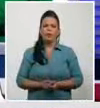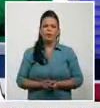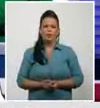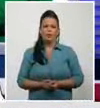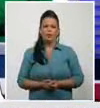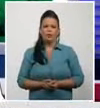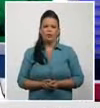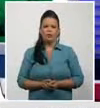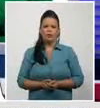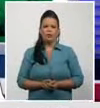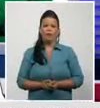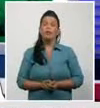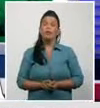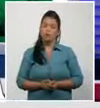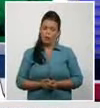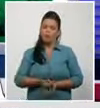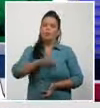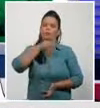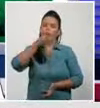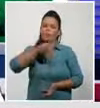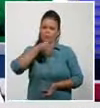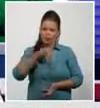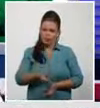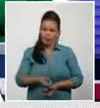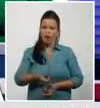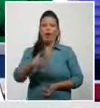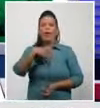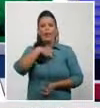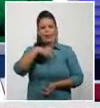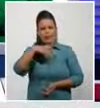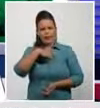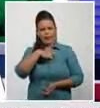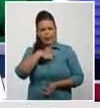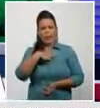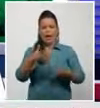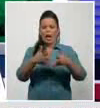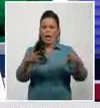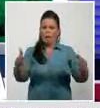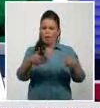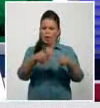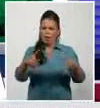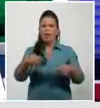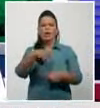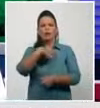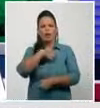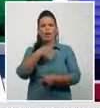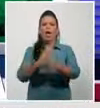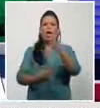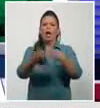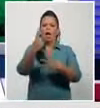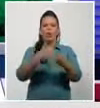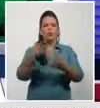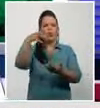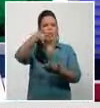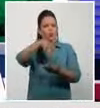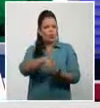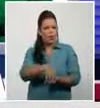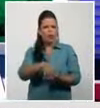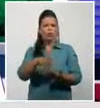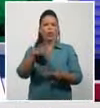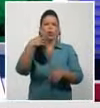se incrementan las capacidades, incluso centros que tienen otra actividad, otra